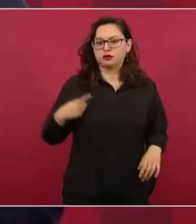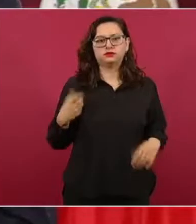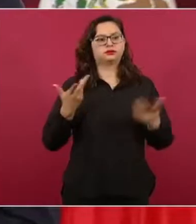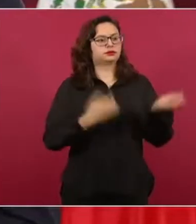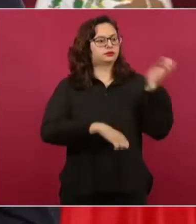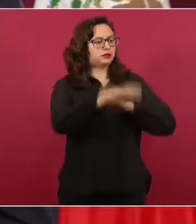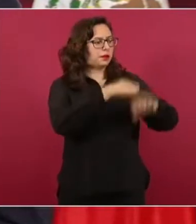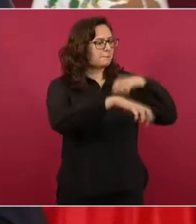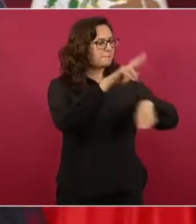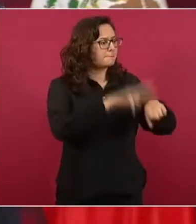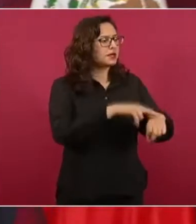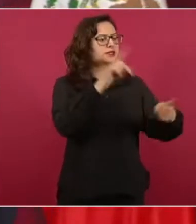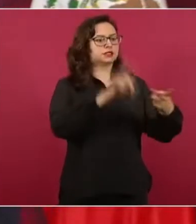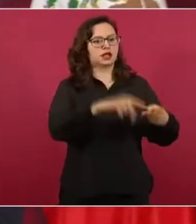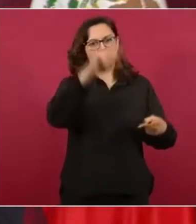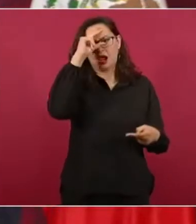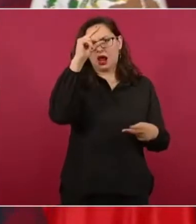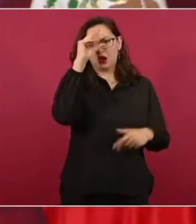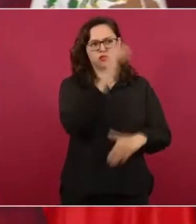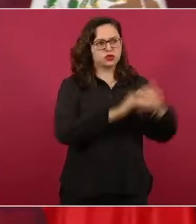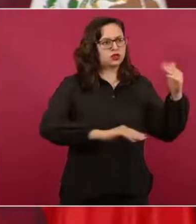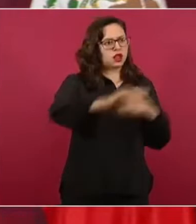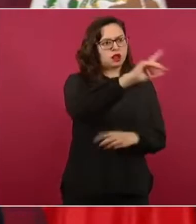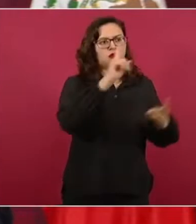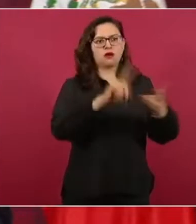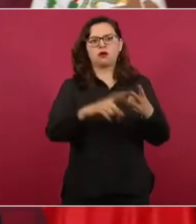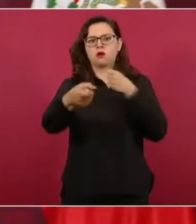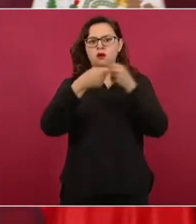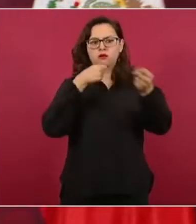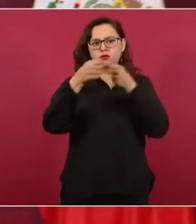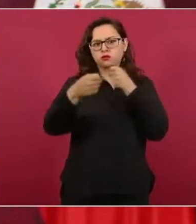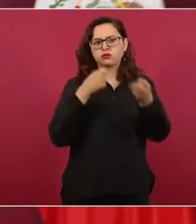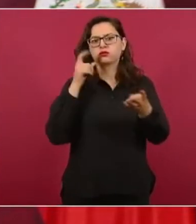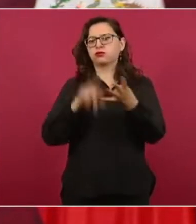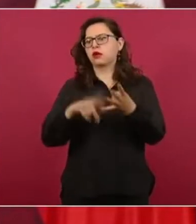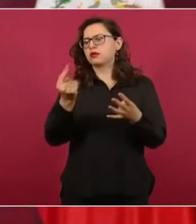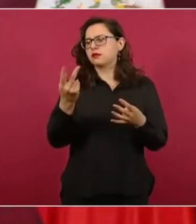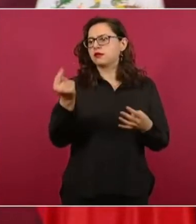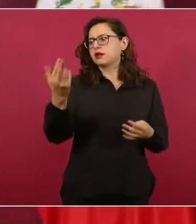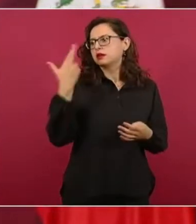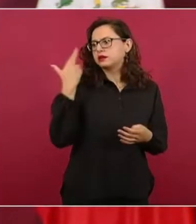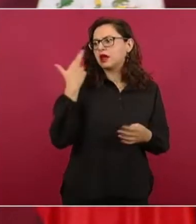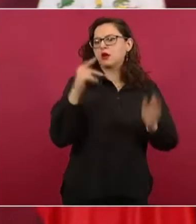de medios de comunicación, de partidos políticos,